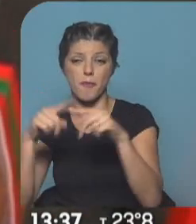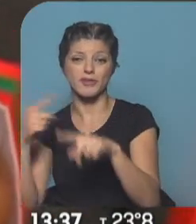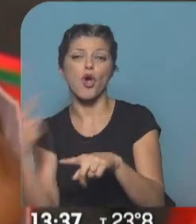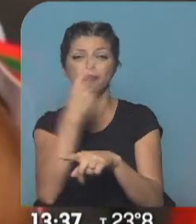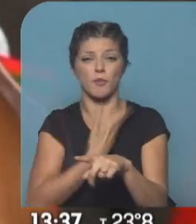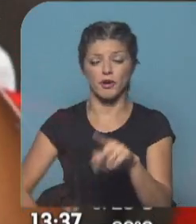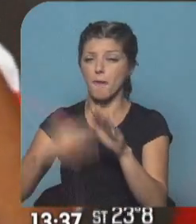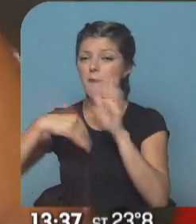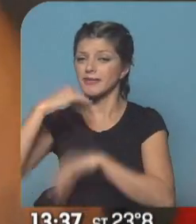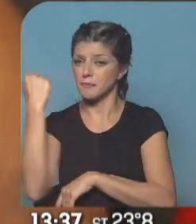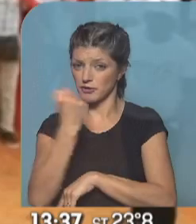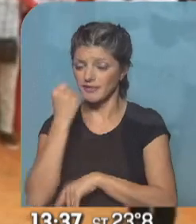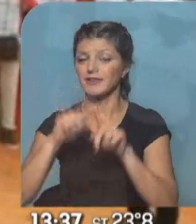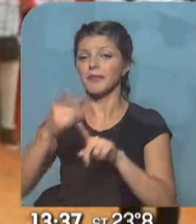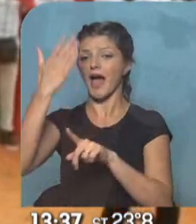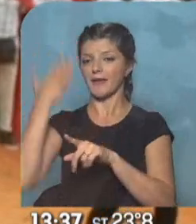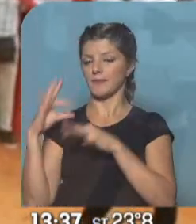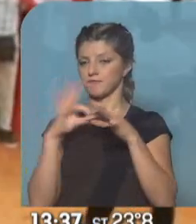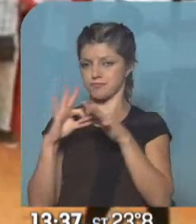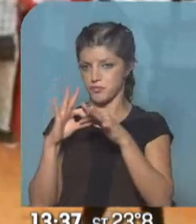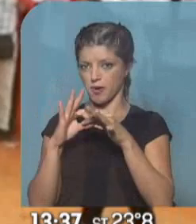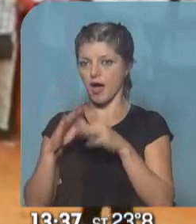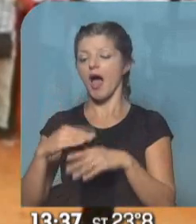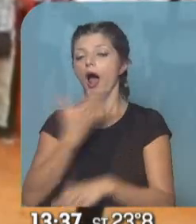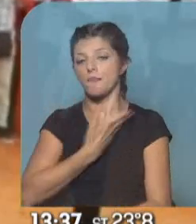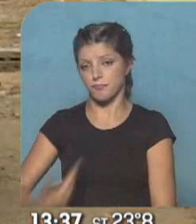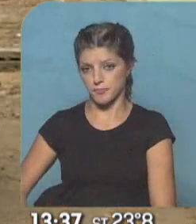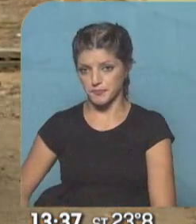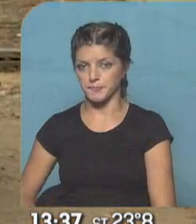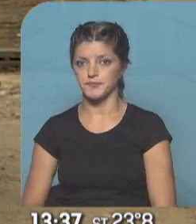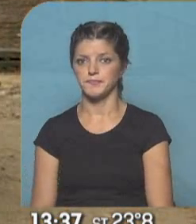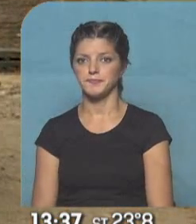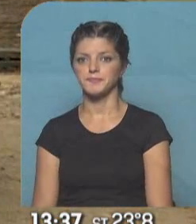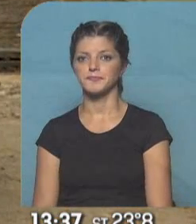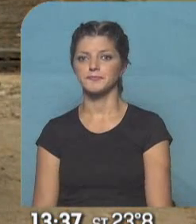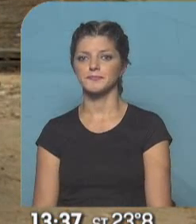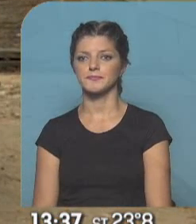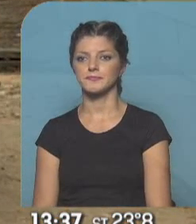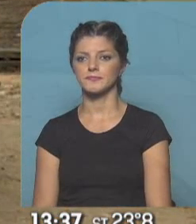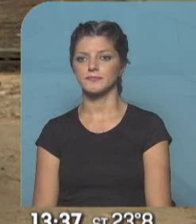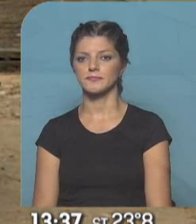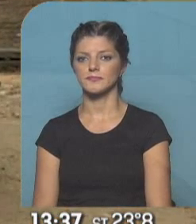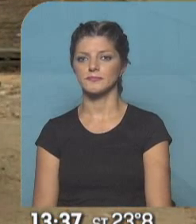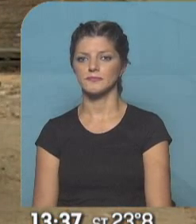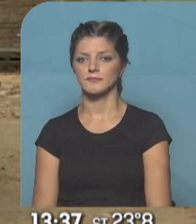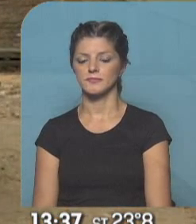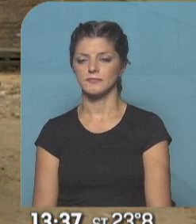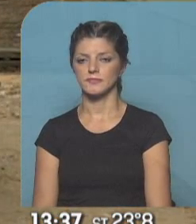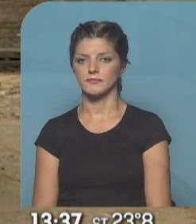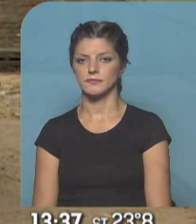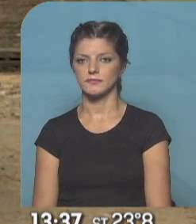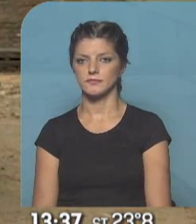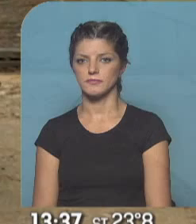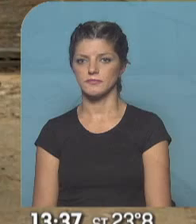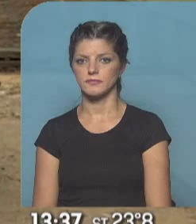y antiguo contendiente del oficialismo durante la Guerra Civil. Nous n'allons pas accepter que le vote